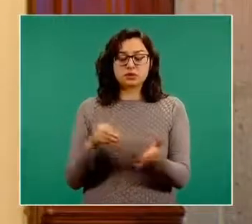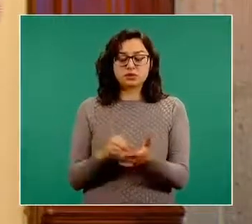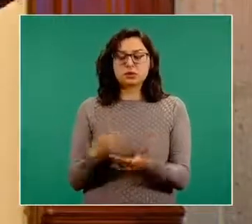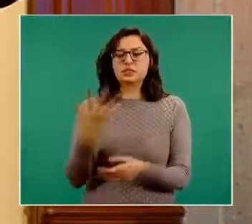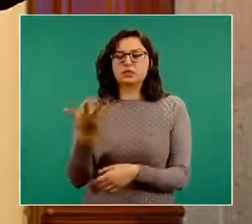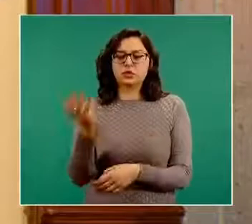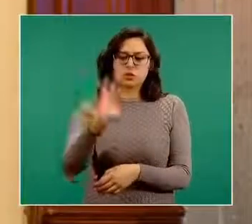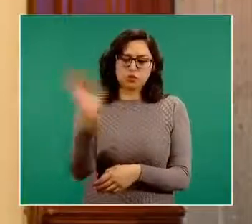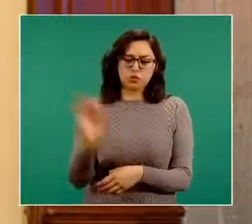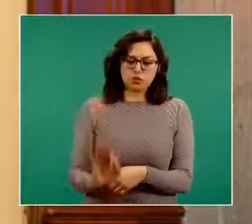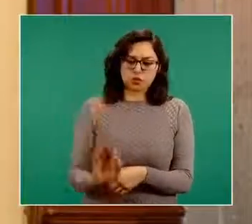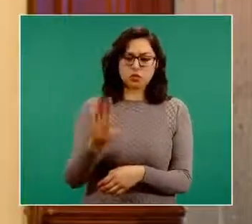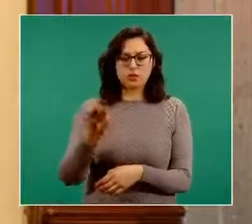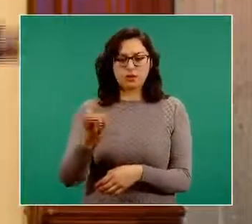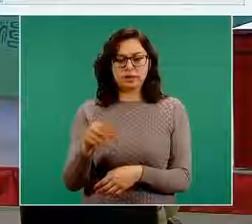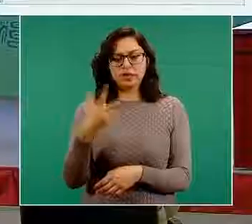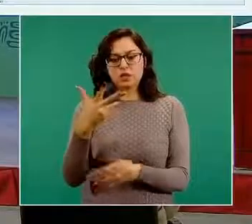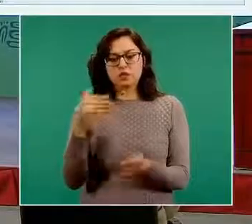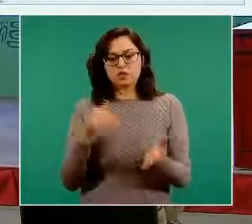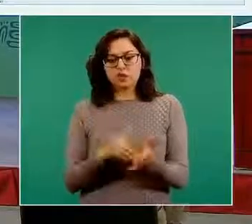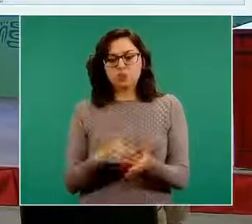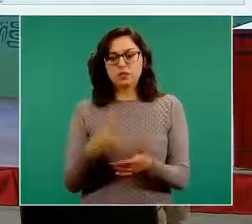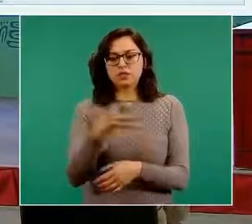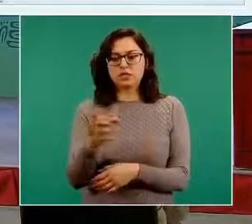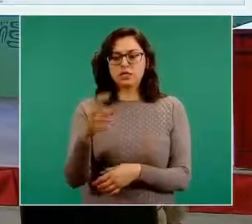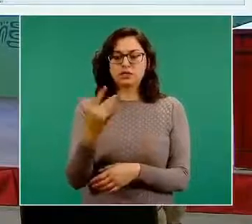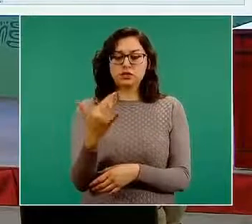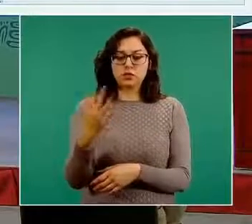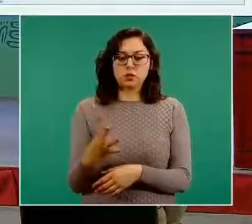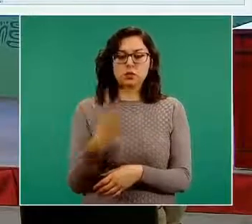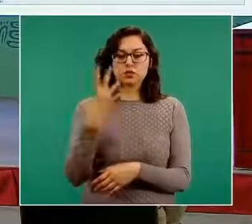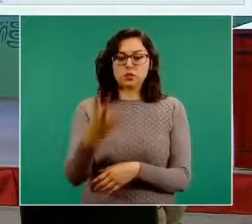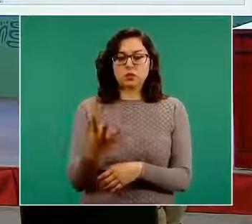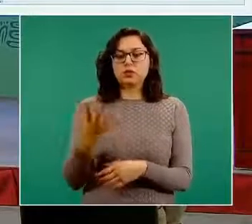98.554, que precisamente es el 5% de